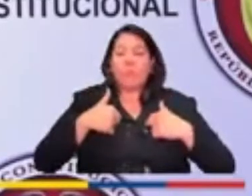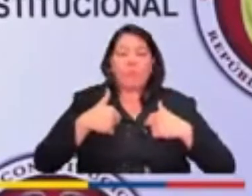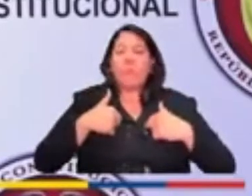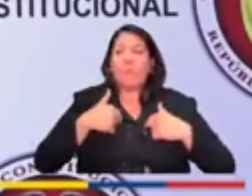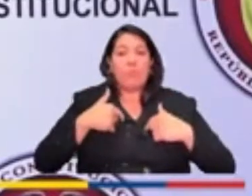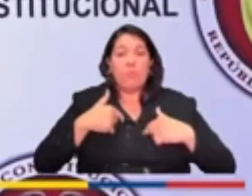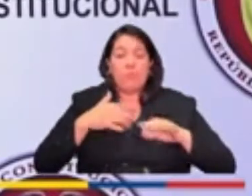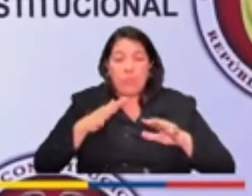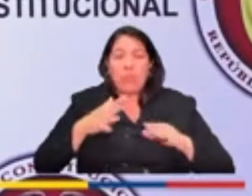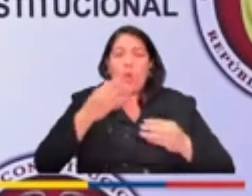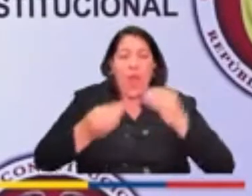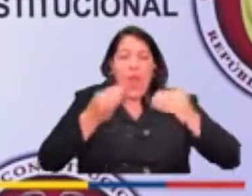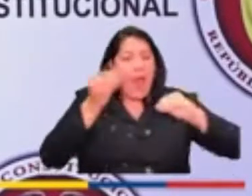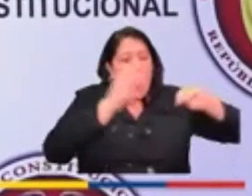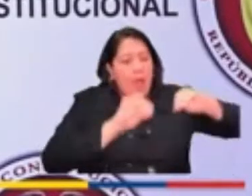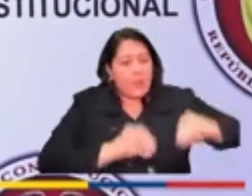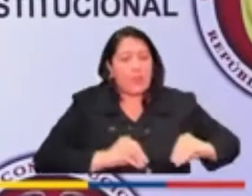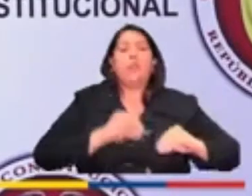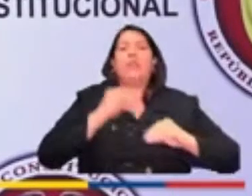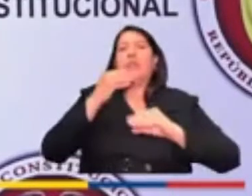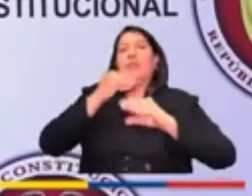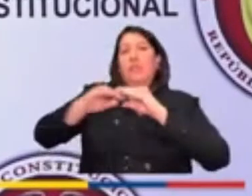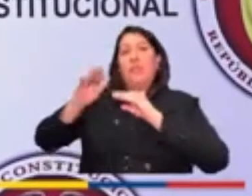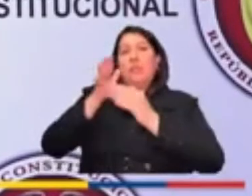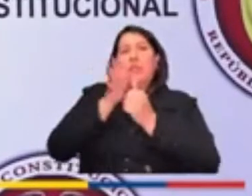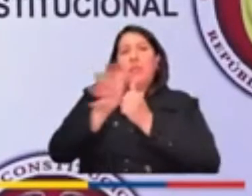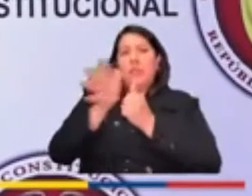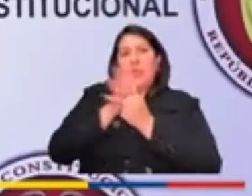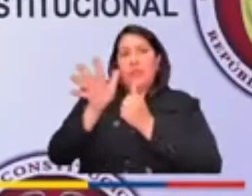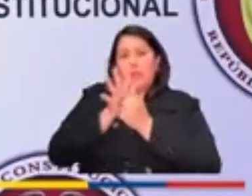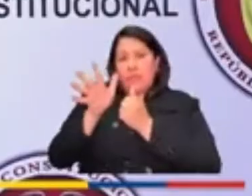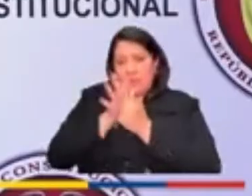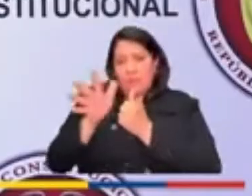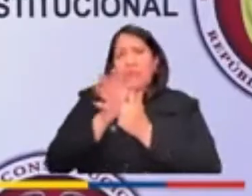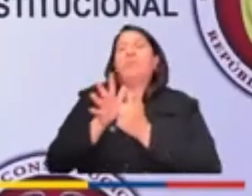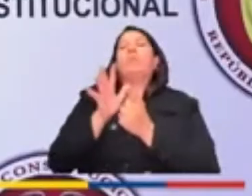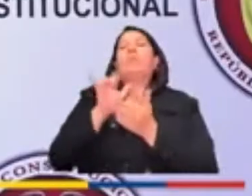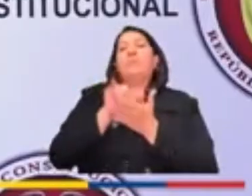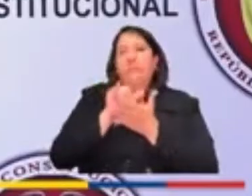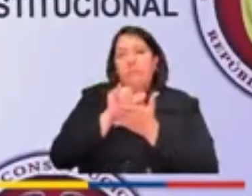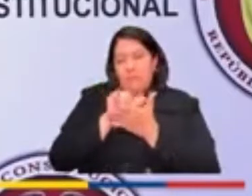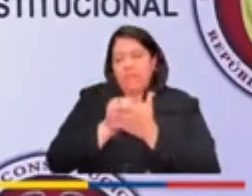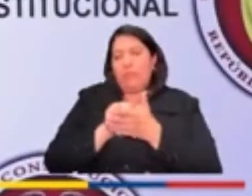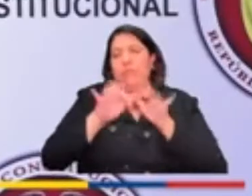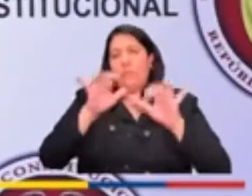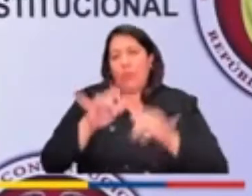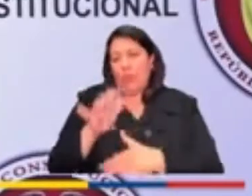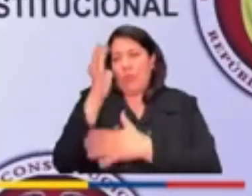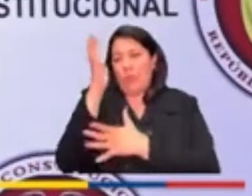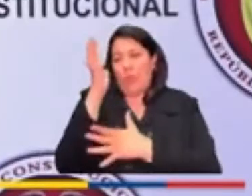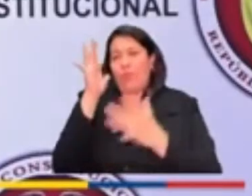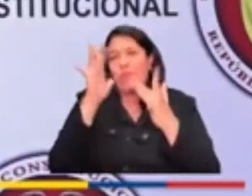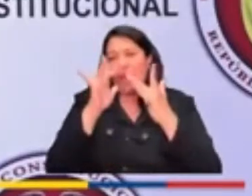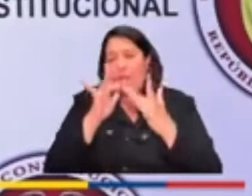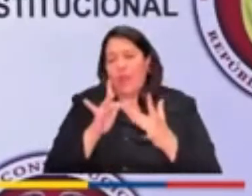tenemos junto con la ponencia que hemos construido para esto.